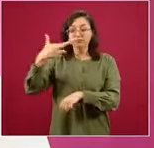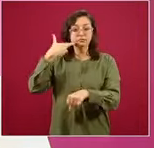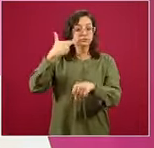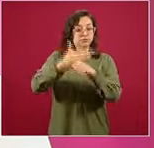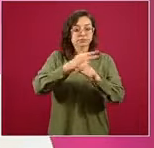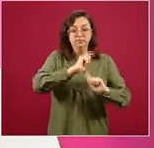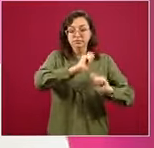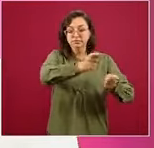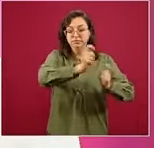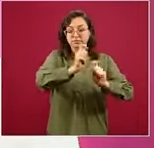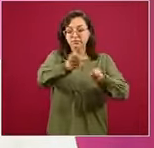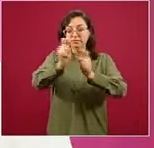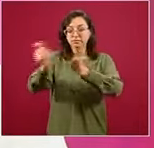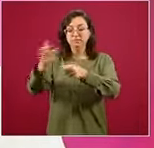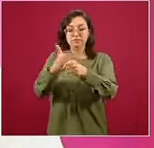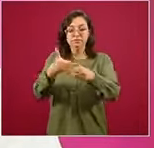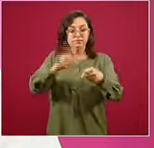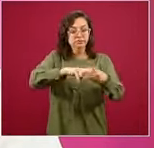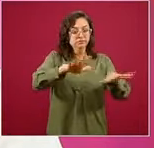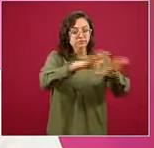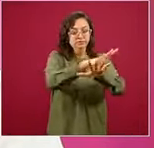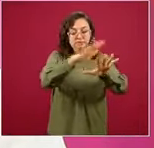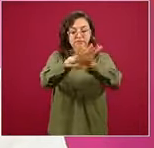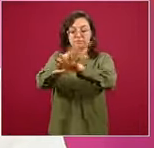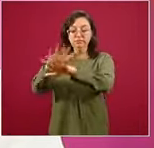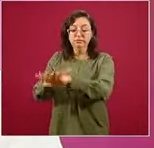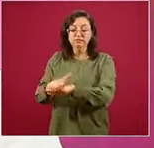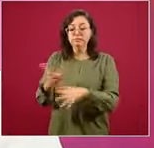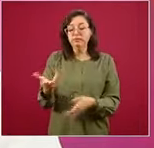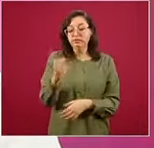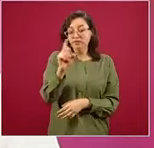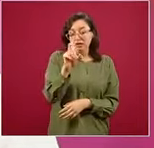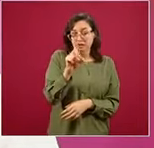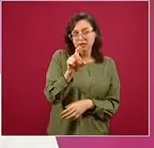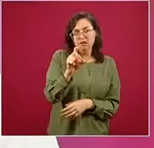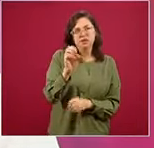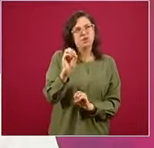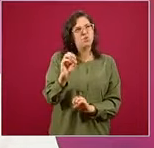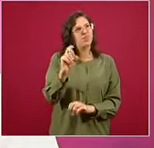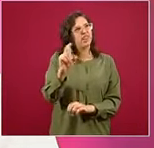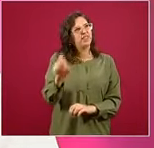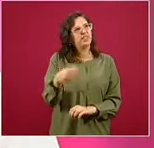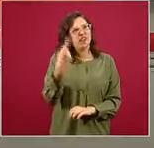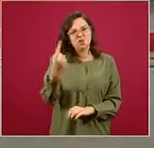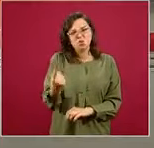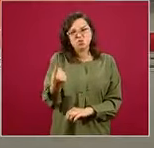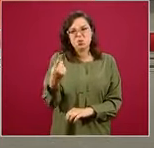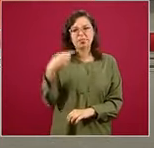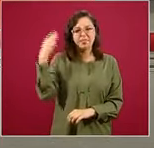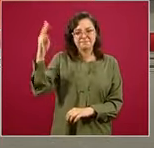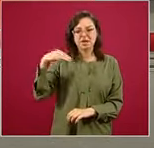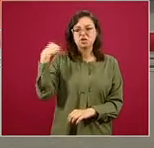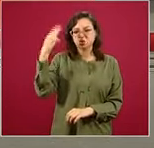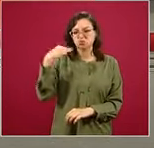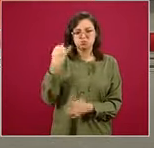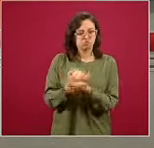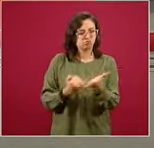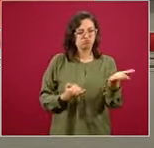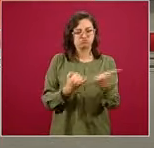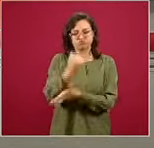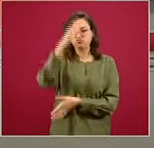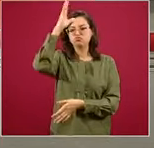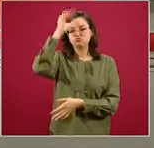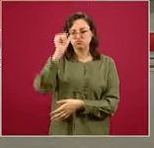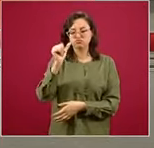hospitalaria. Esto el 30 o el 31 de marzo. Los